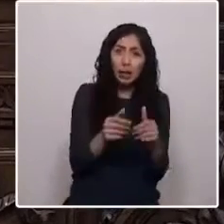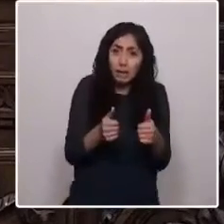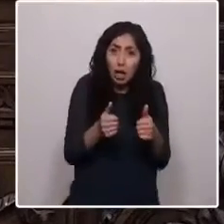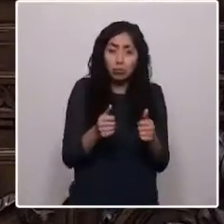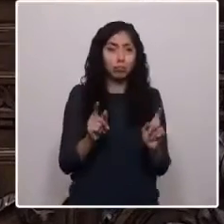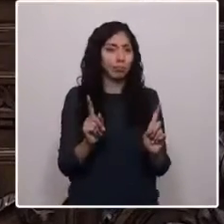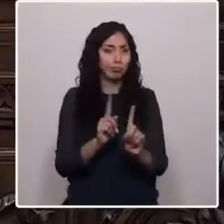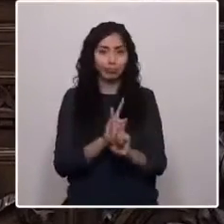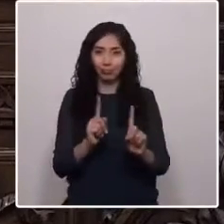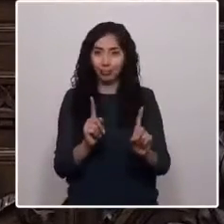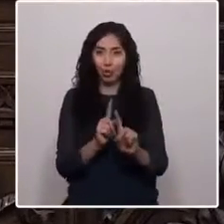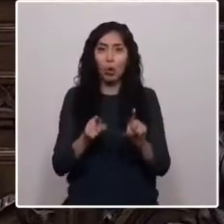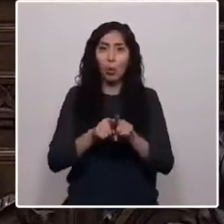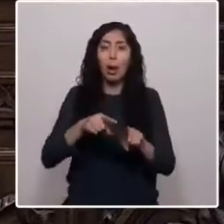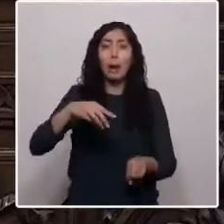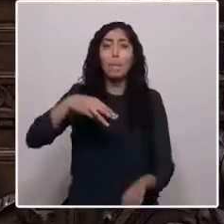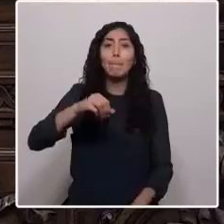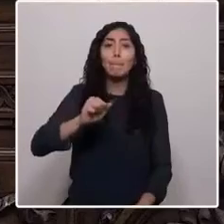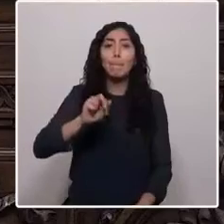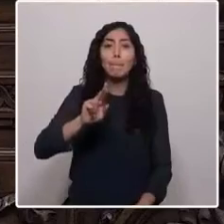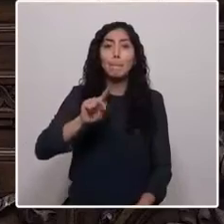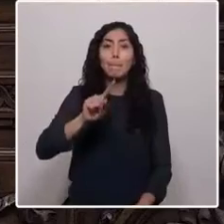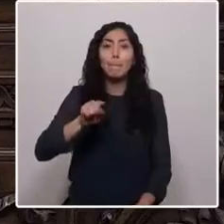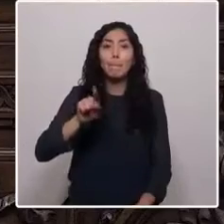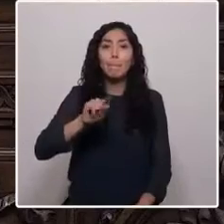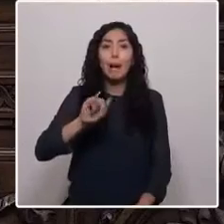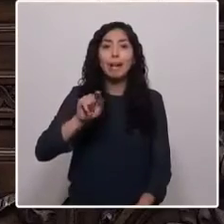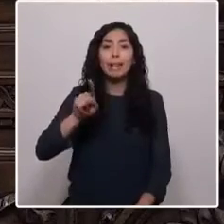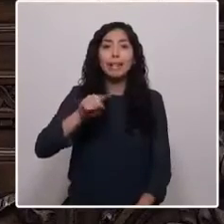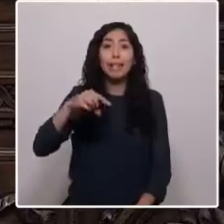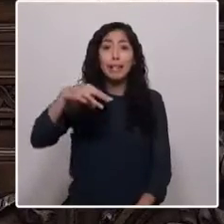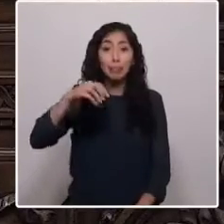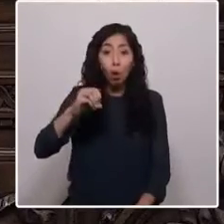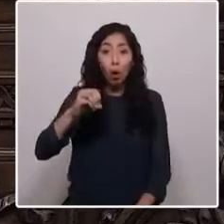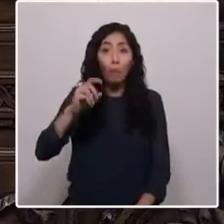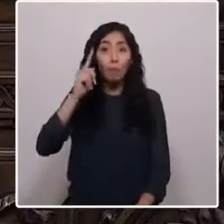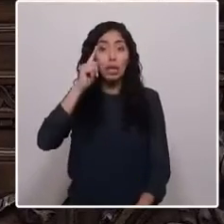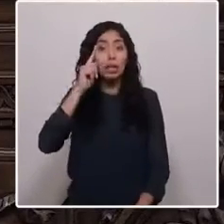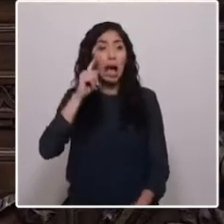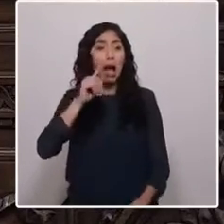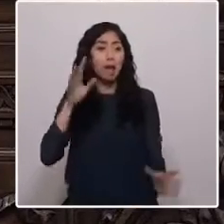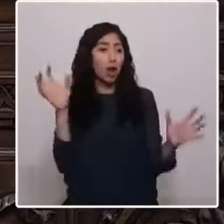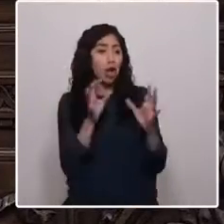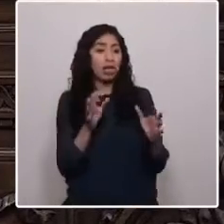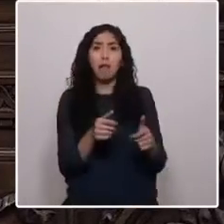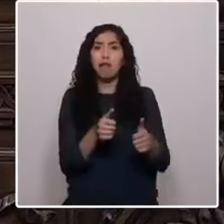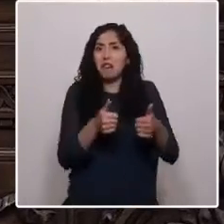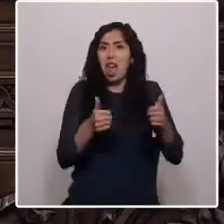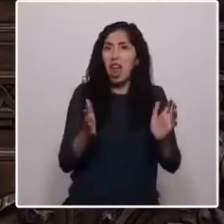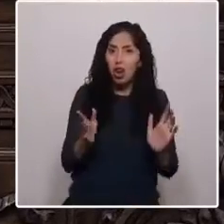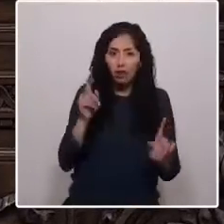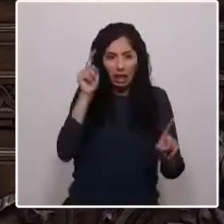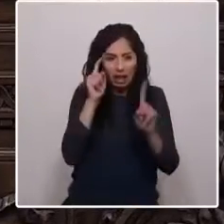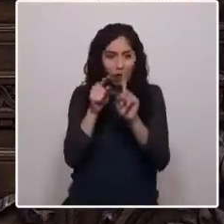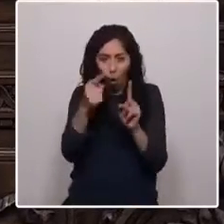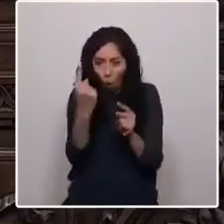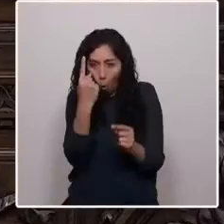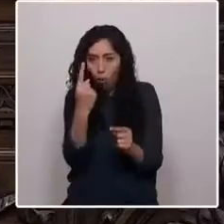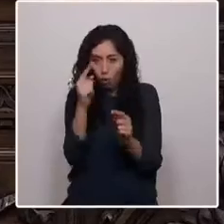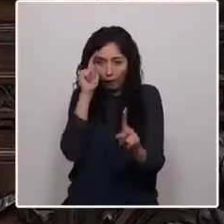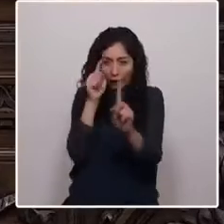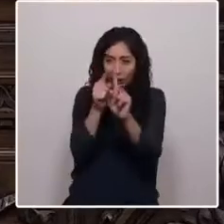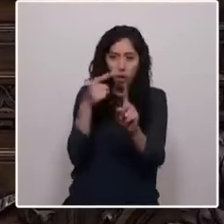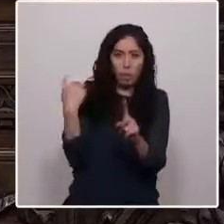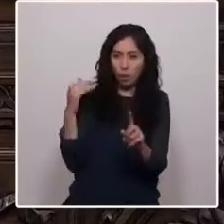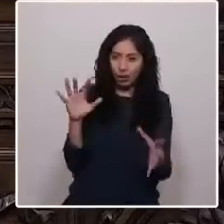el marxismo y sus derivados filosóficos cree que el fin justifica los medios. Nunca lo olviden.